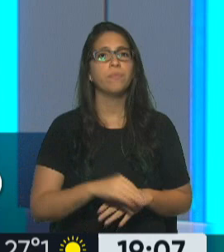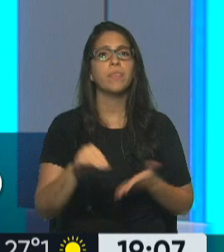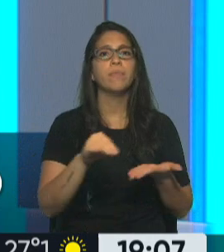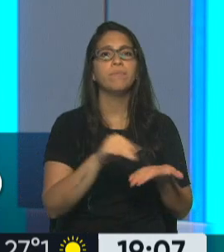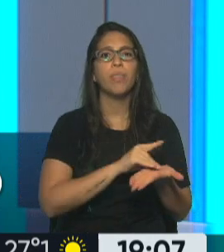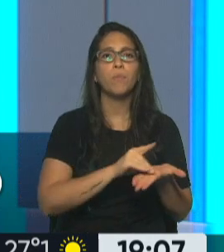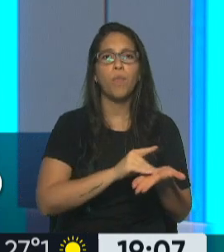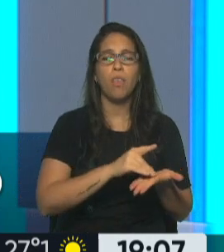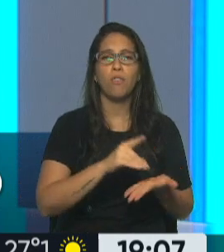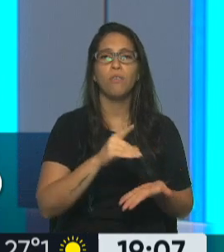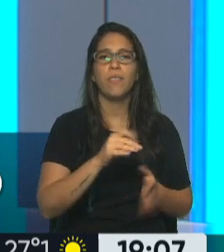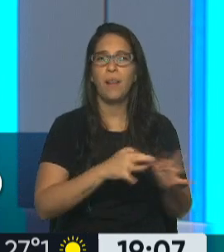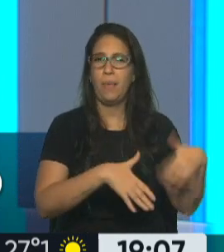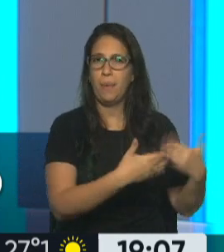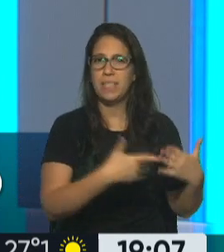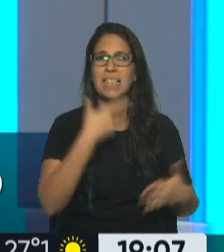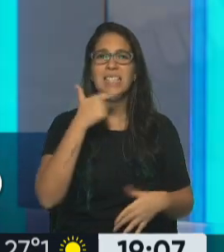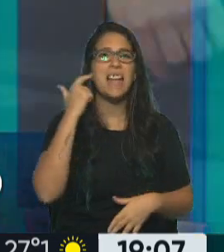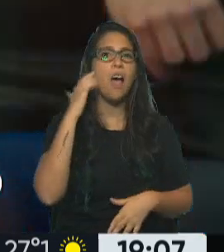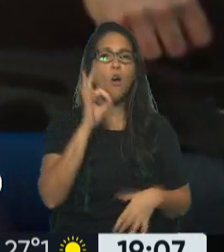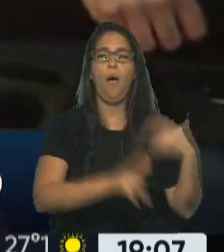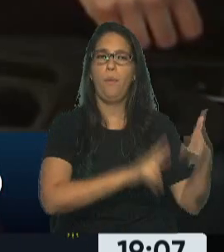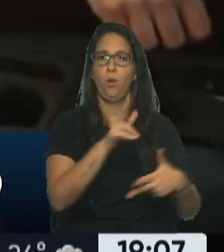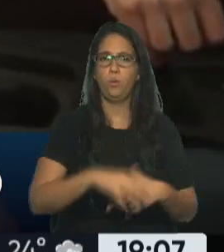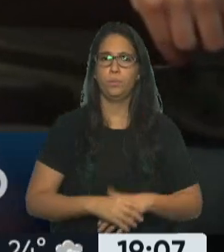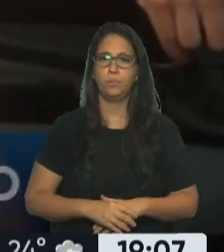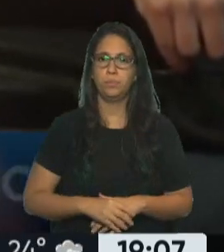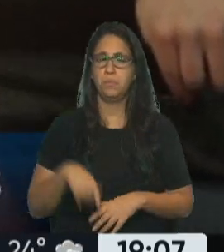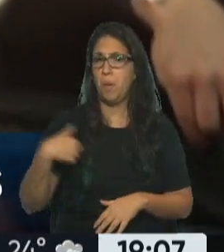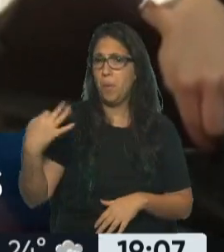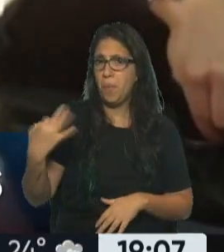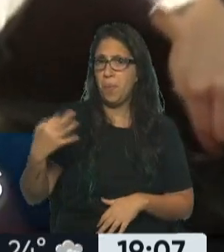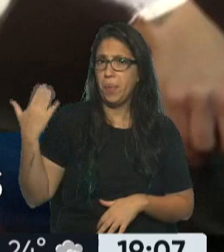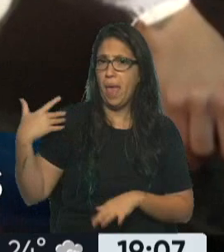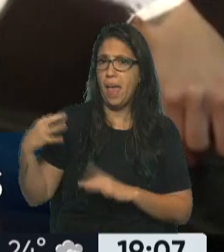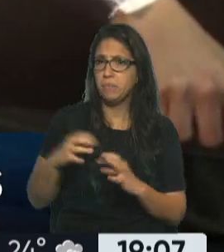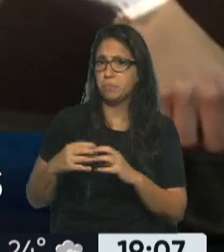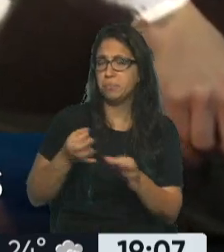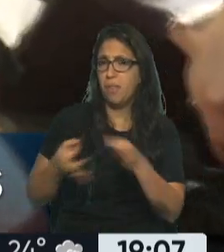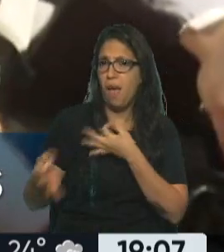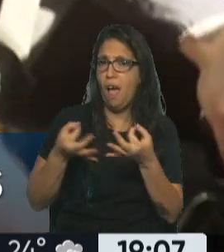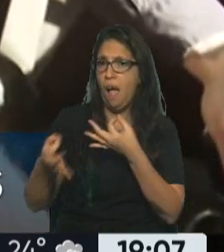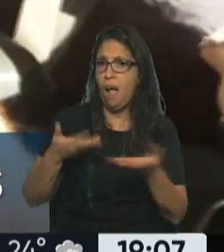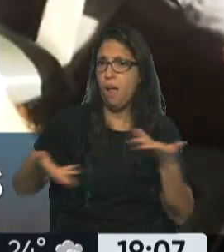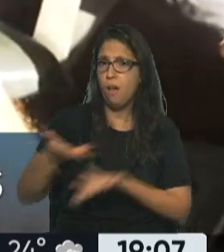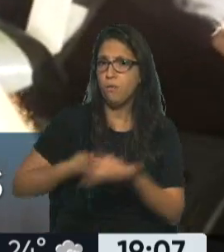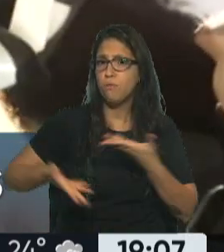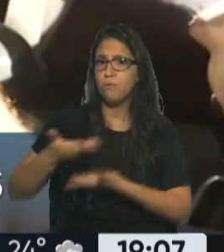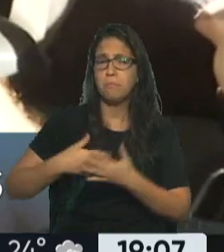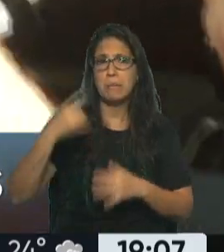de libertad avanza otras cosas dijo viene bien Viene bien estamos dialogando calculo yo